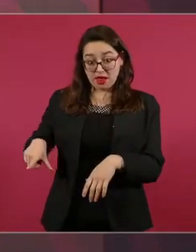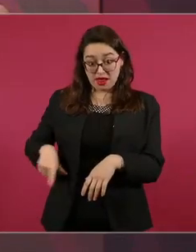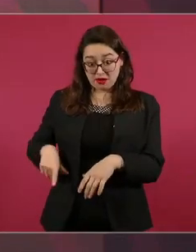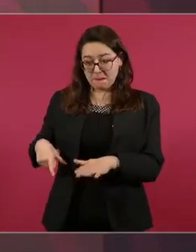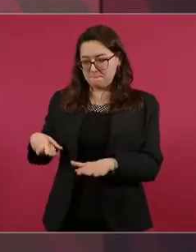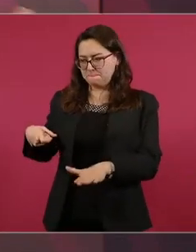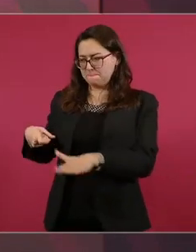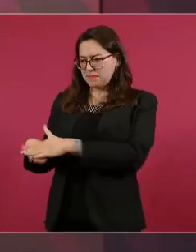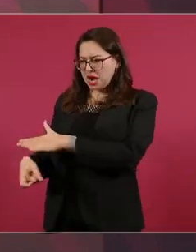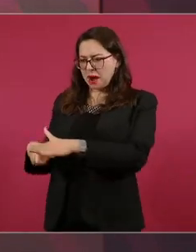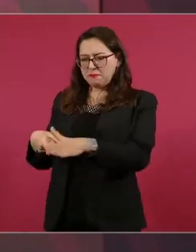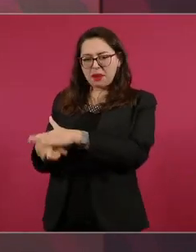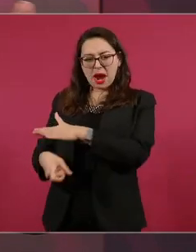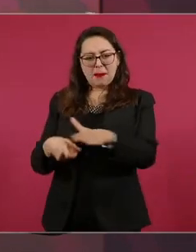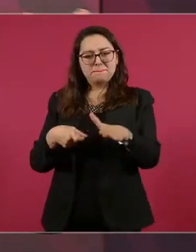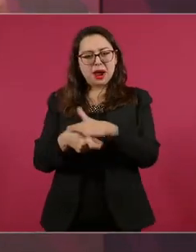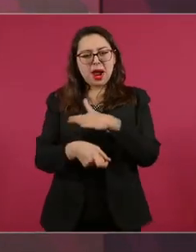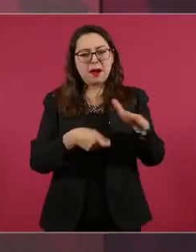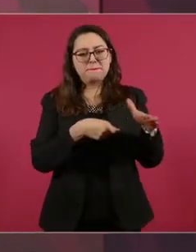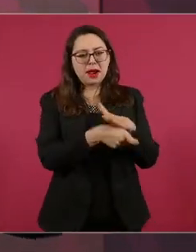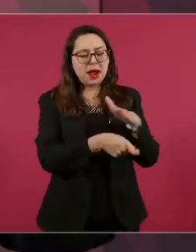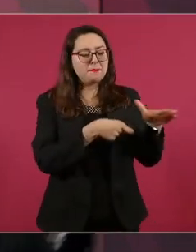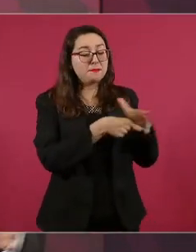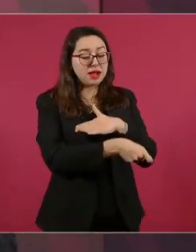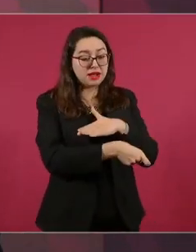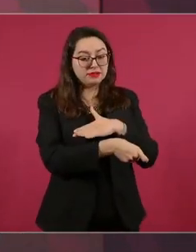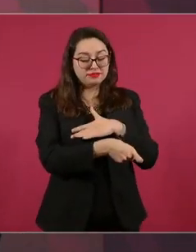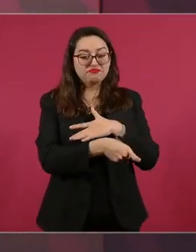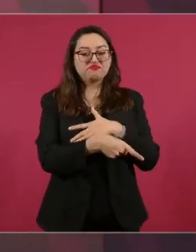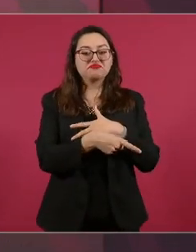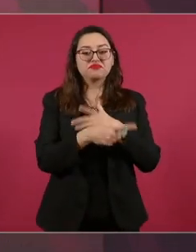para obtener contratos de obra,